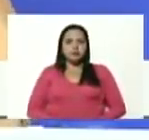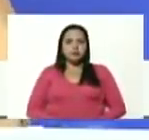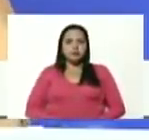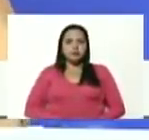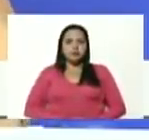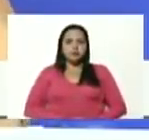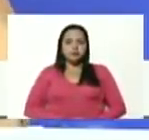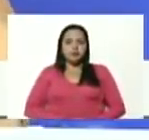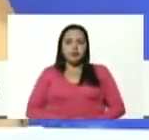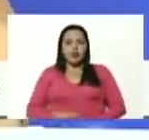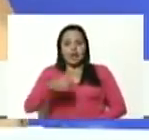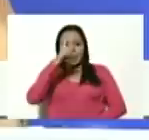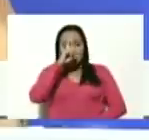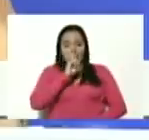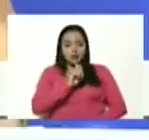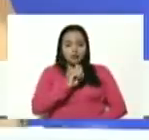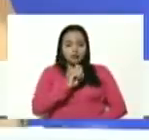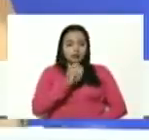Era el año